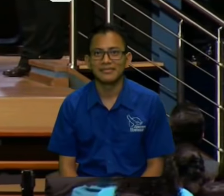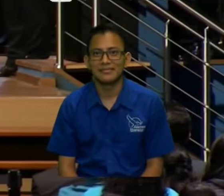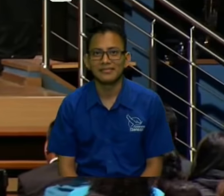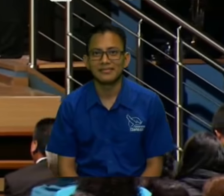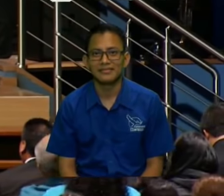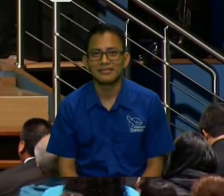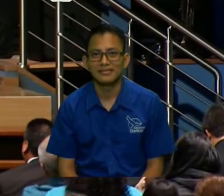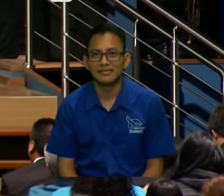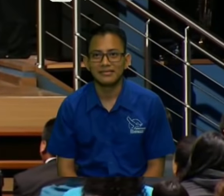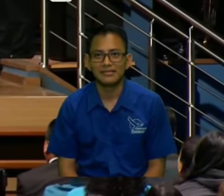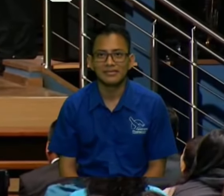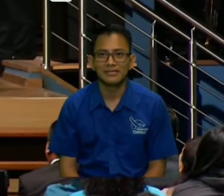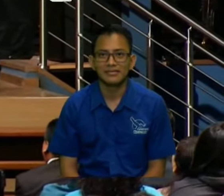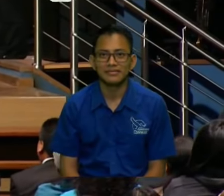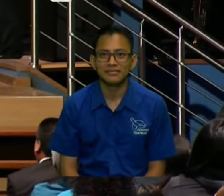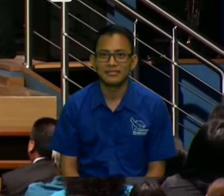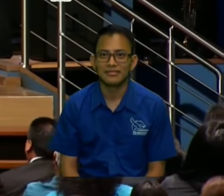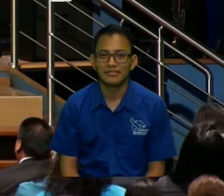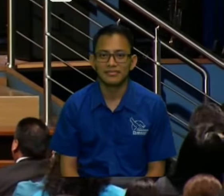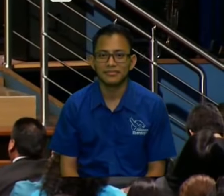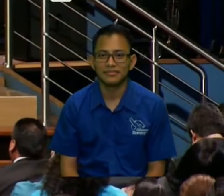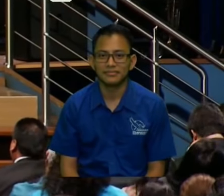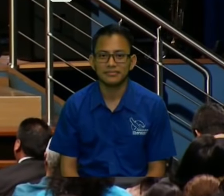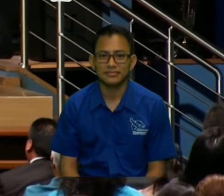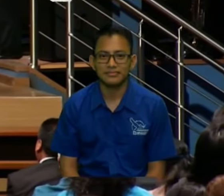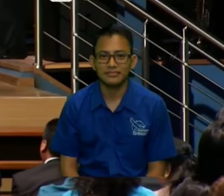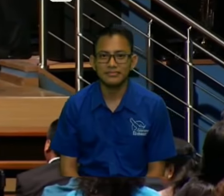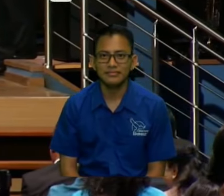No se puede con el campesinado.